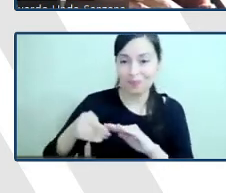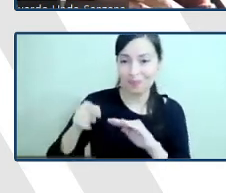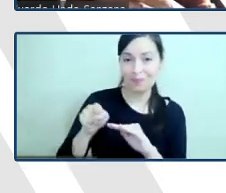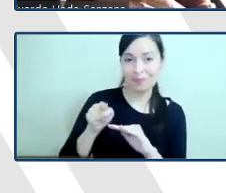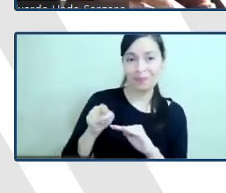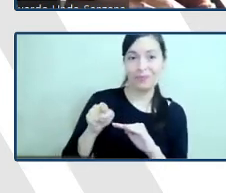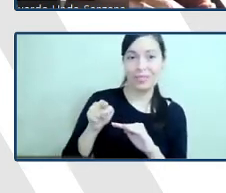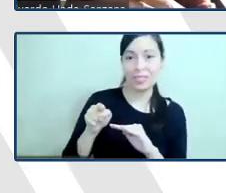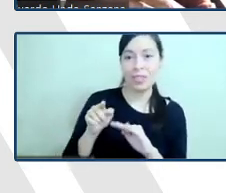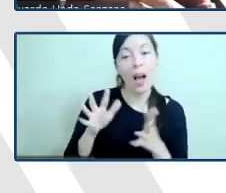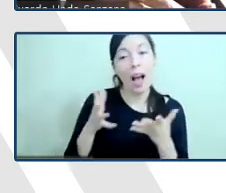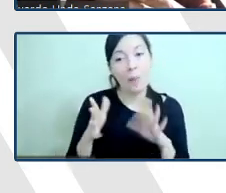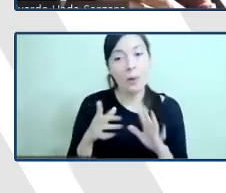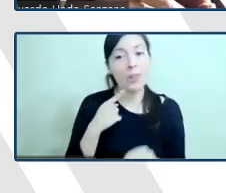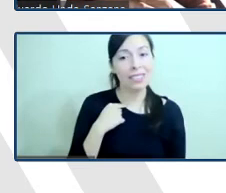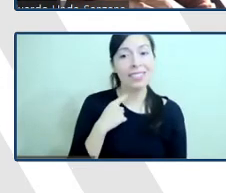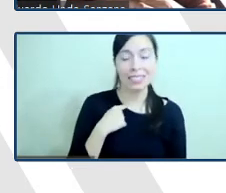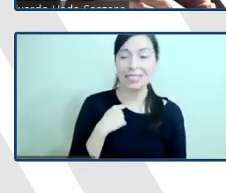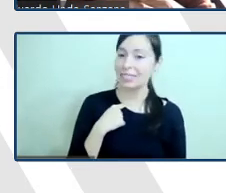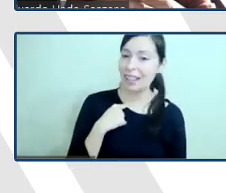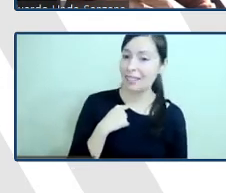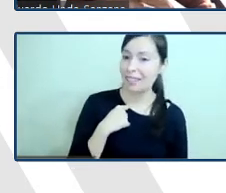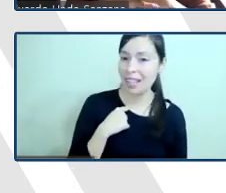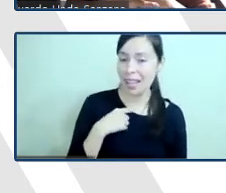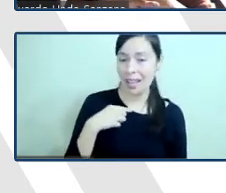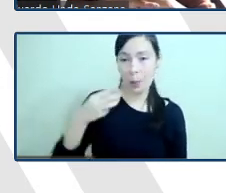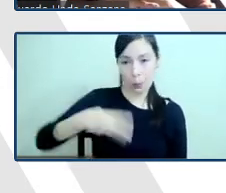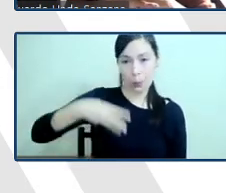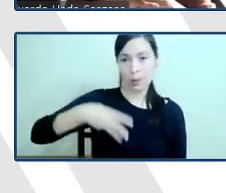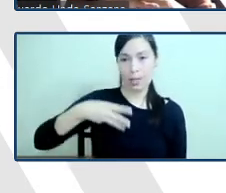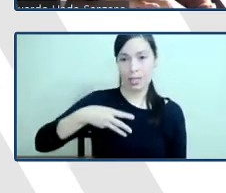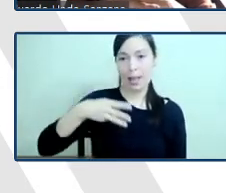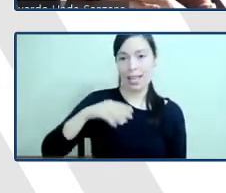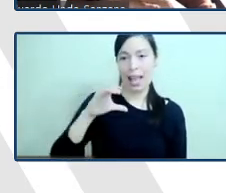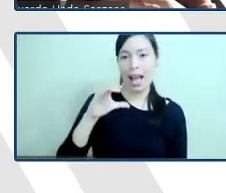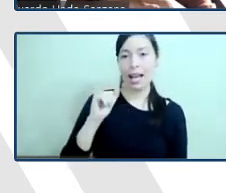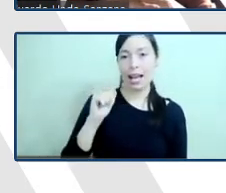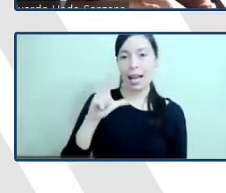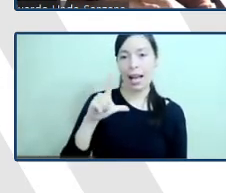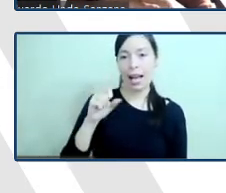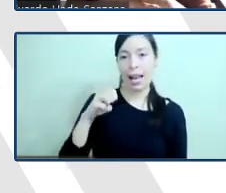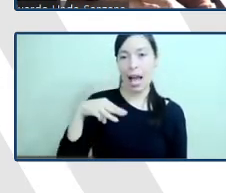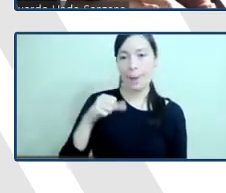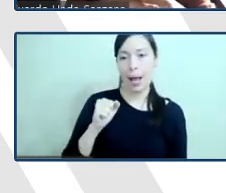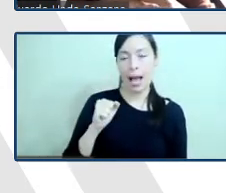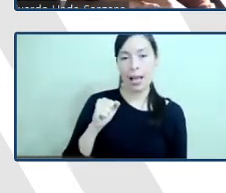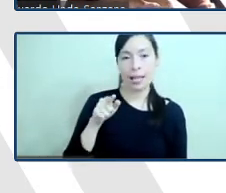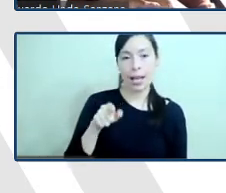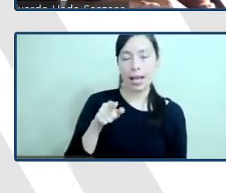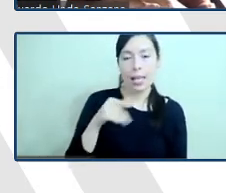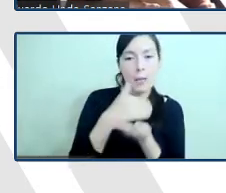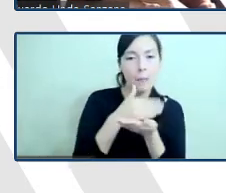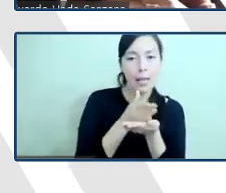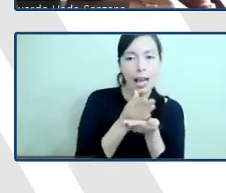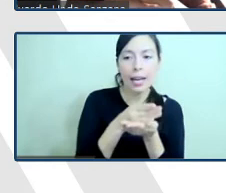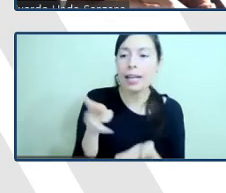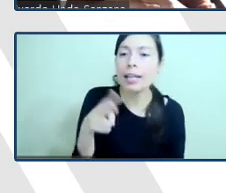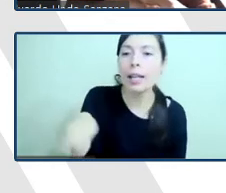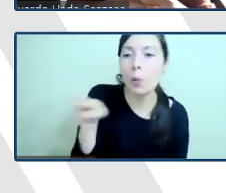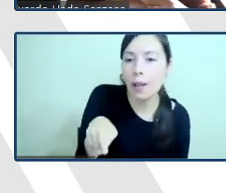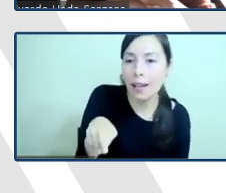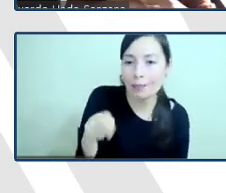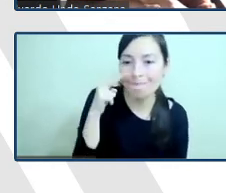muy importante que el municipio de Calama se pusiera las pilas y tratara de hacer un plan de recuperación, porque tiene una